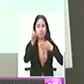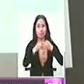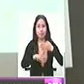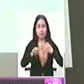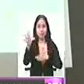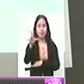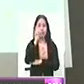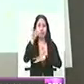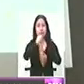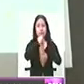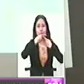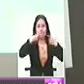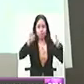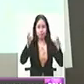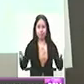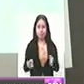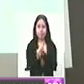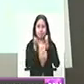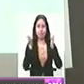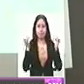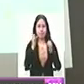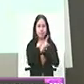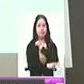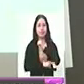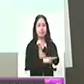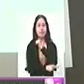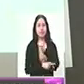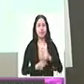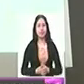Bolivia declara la emergencia nacional.